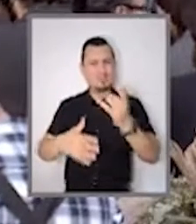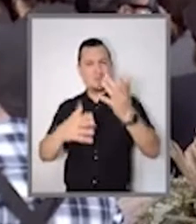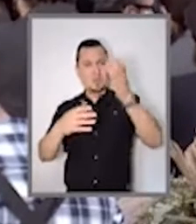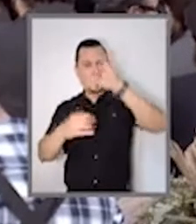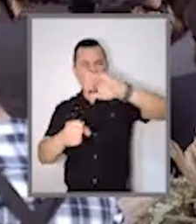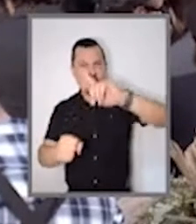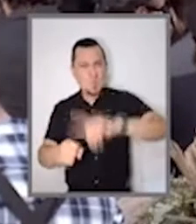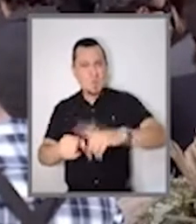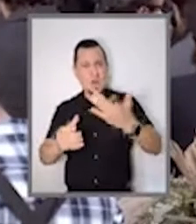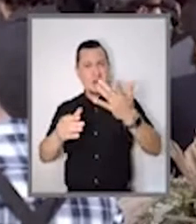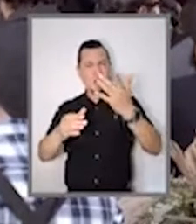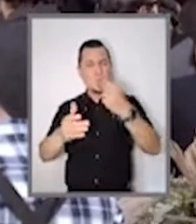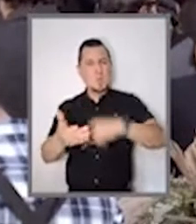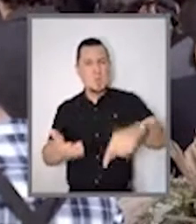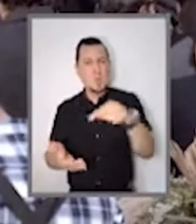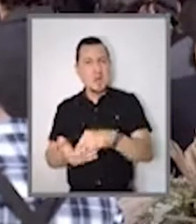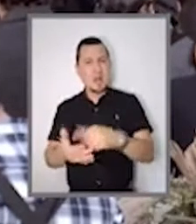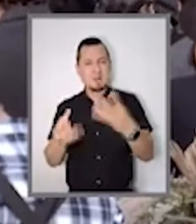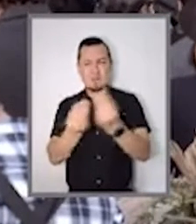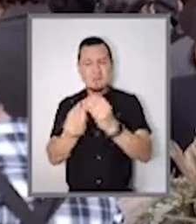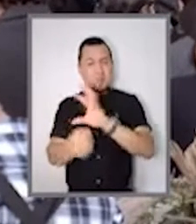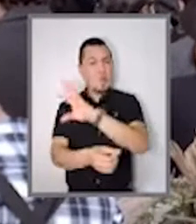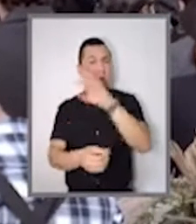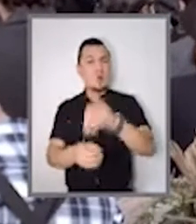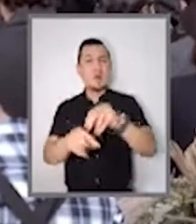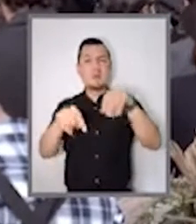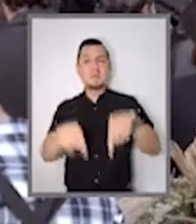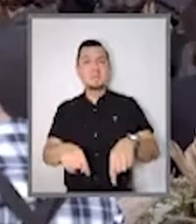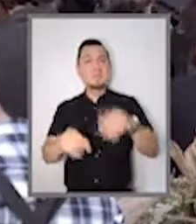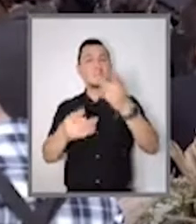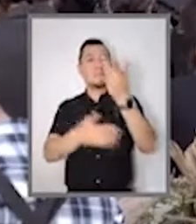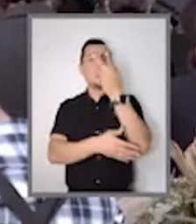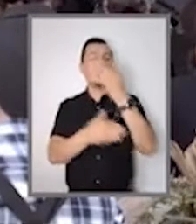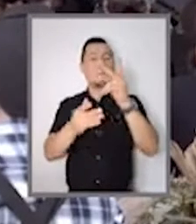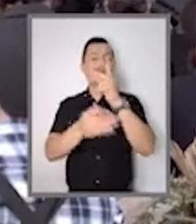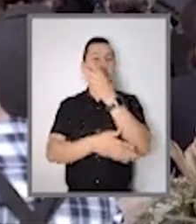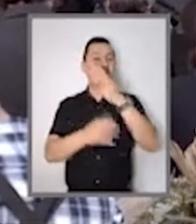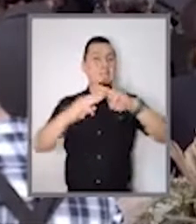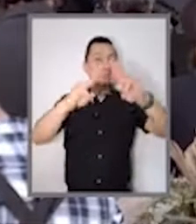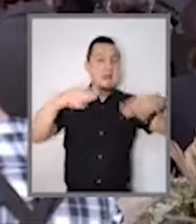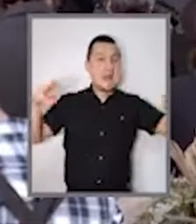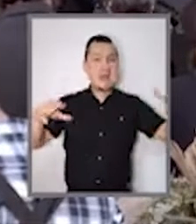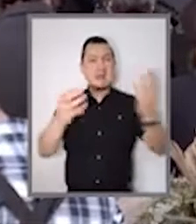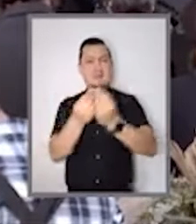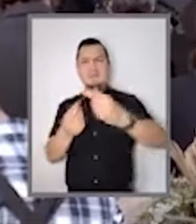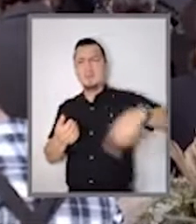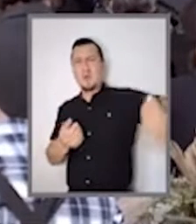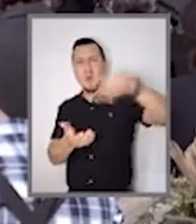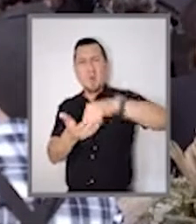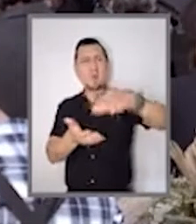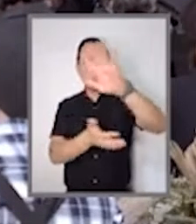raicilla. Tenemos grandes artistas, músicos, cantantes y deportistas.